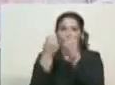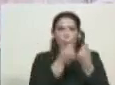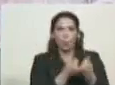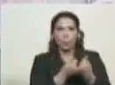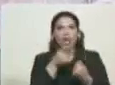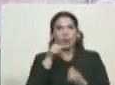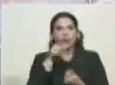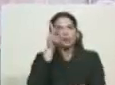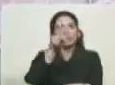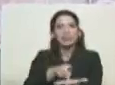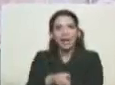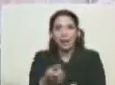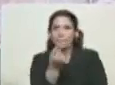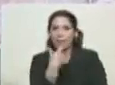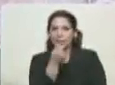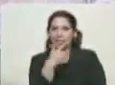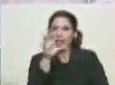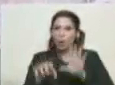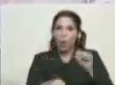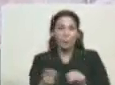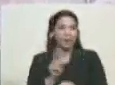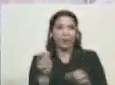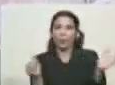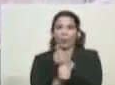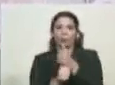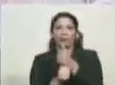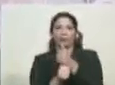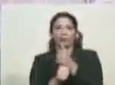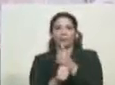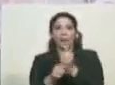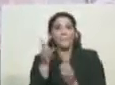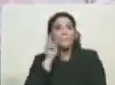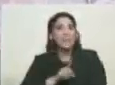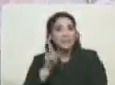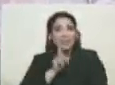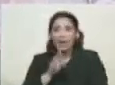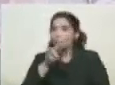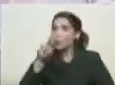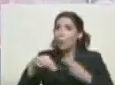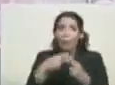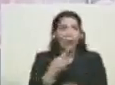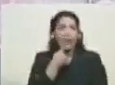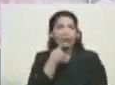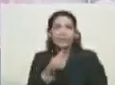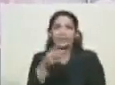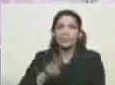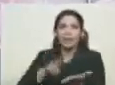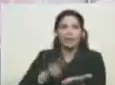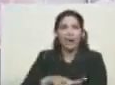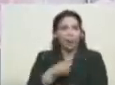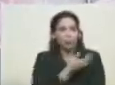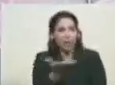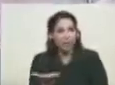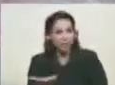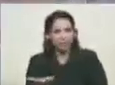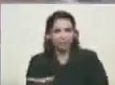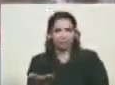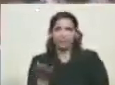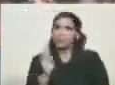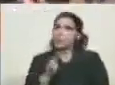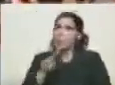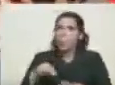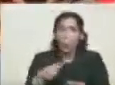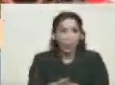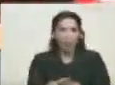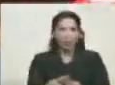comprar una medicina y no la consigue. Le mintieron. Ellos nunca le van a decir la verdad a usted. Si alguien